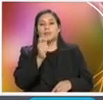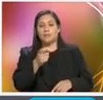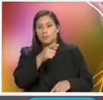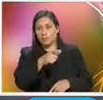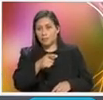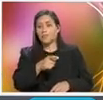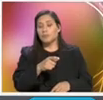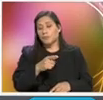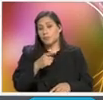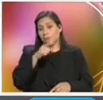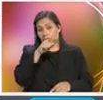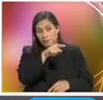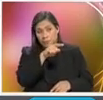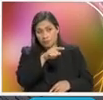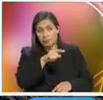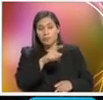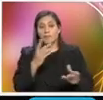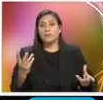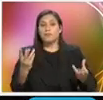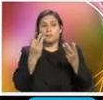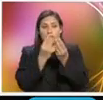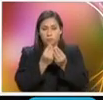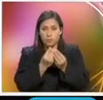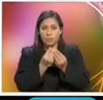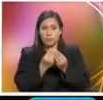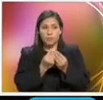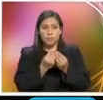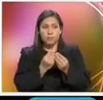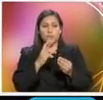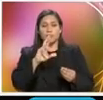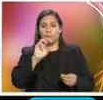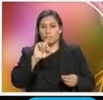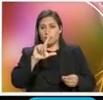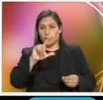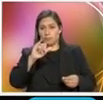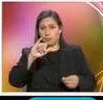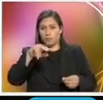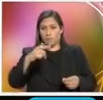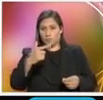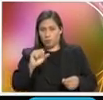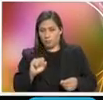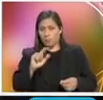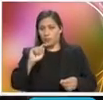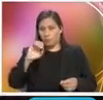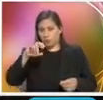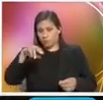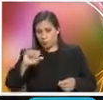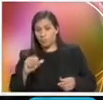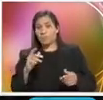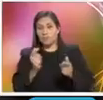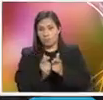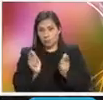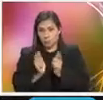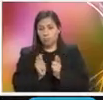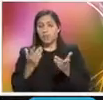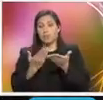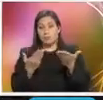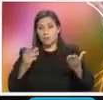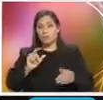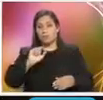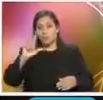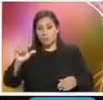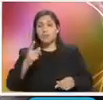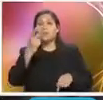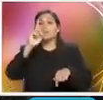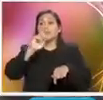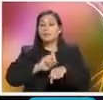que tuvo a bien juntar a los Rolling Stones como una banda que son ahora tan famosos. Sí. Un